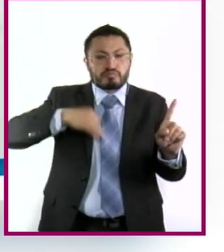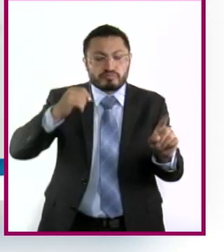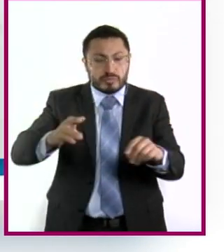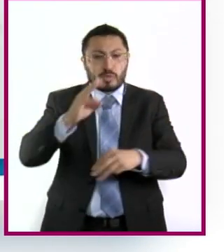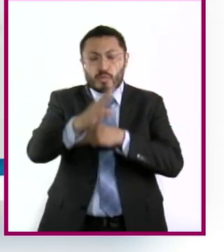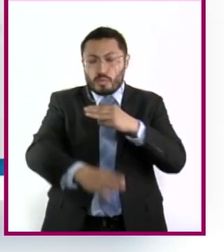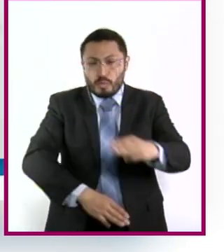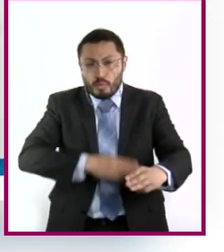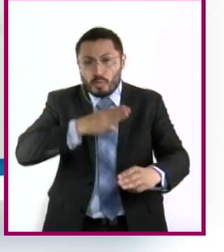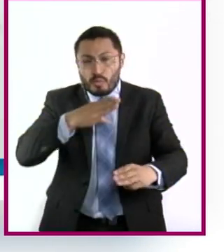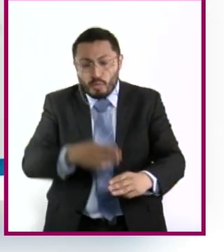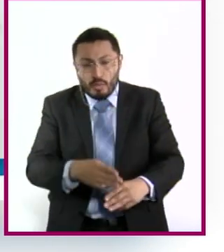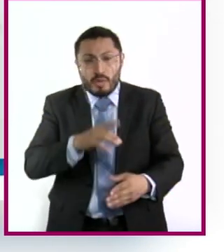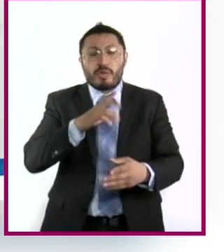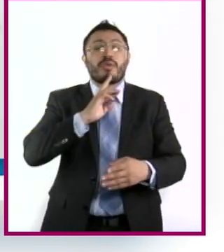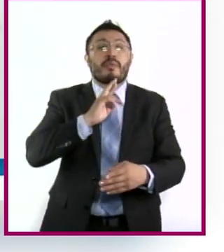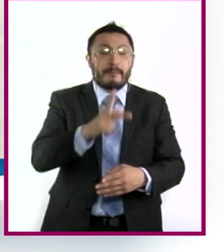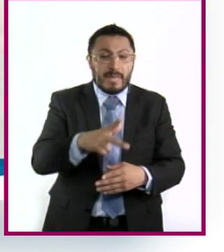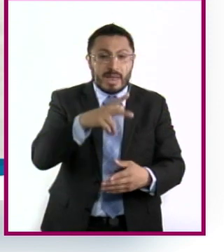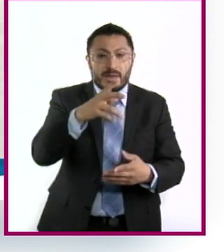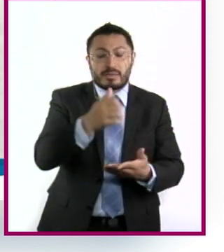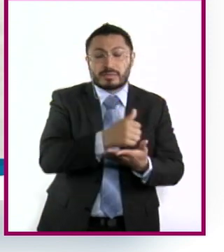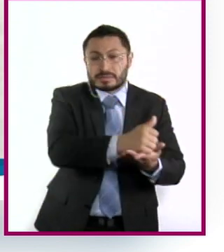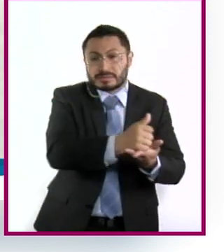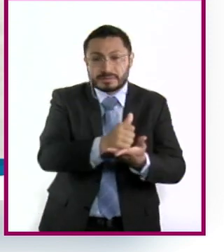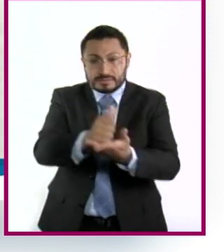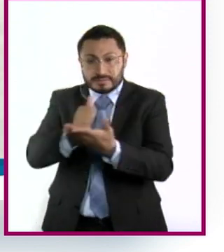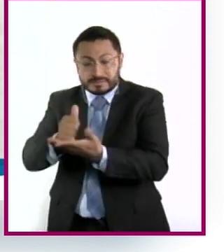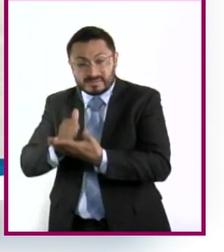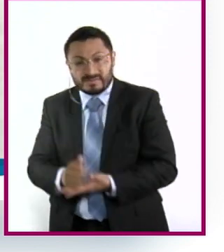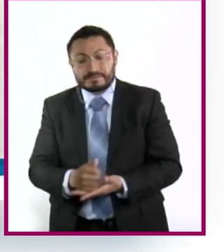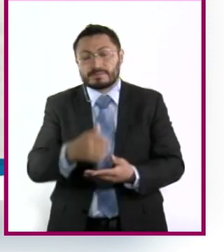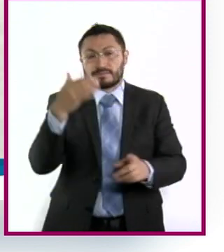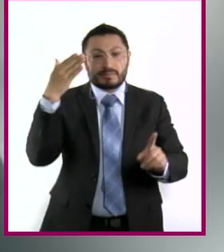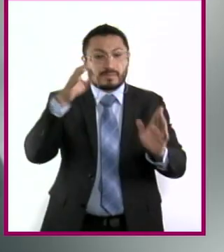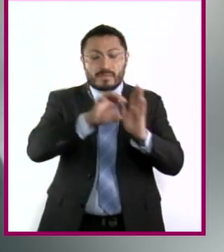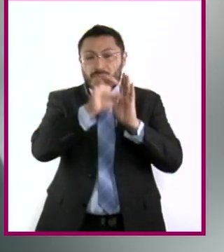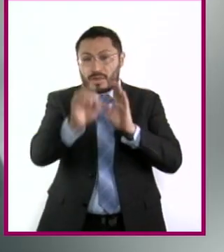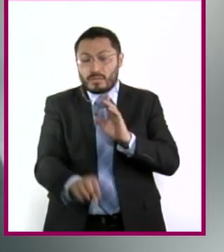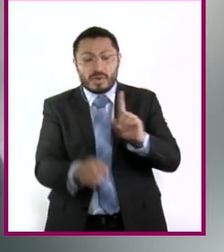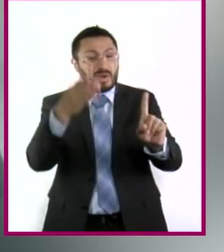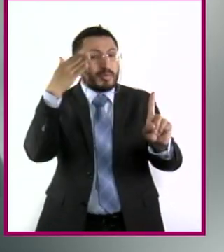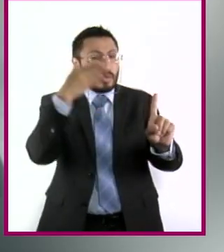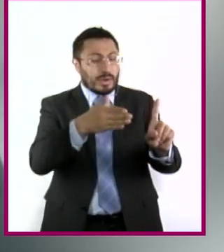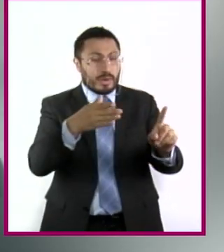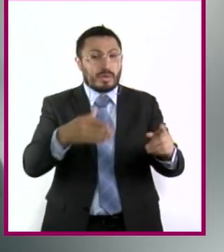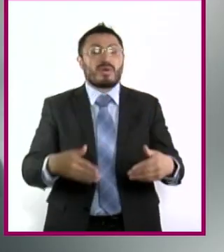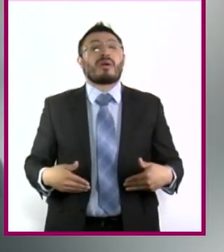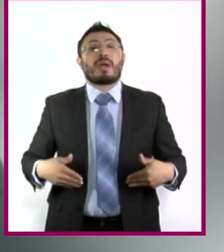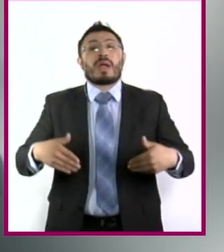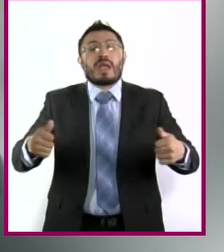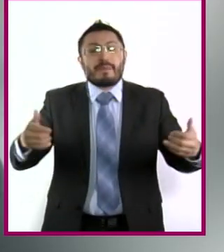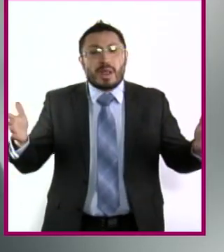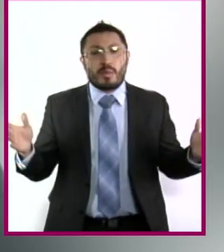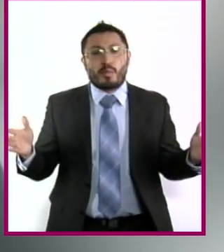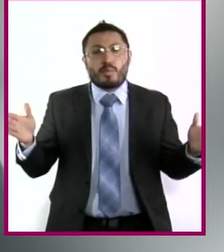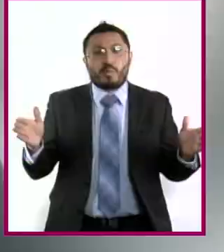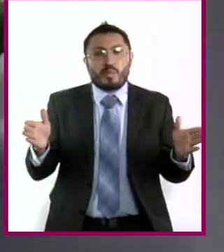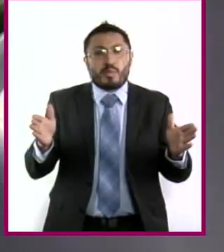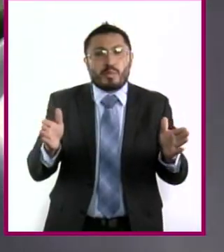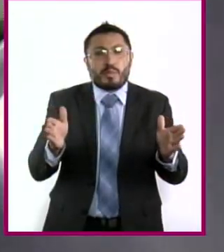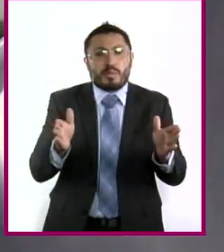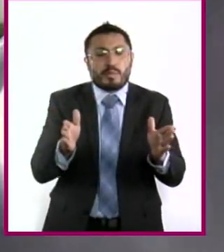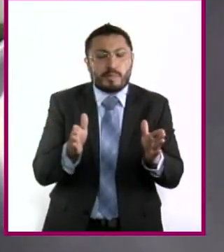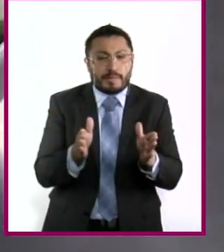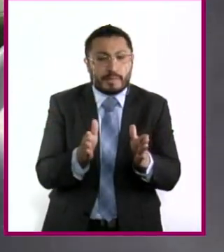la población, y entre estos objetivos era reducir e inclusive desaparecer los niveles de hambre en el